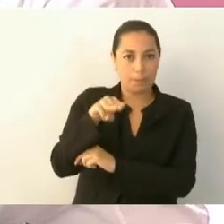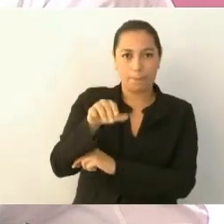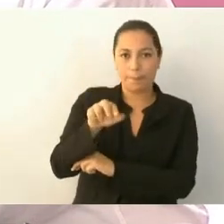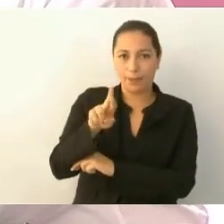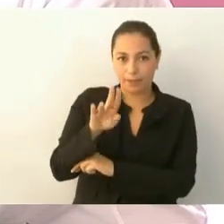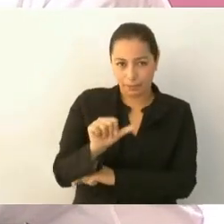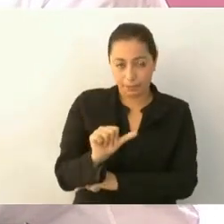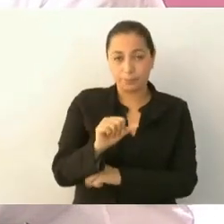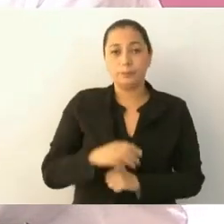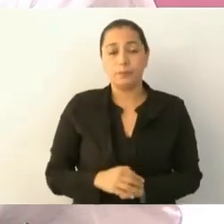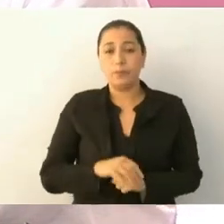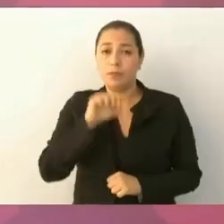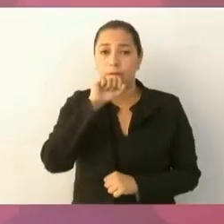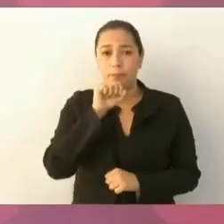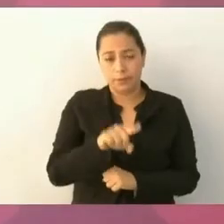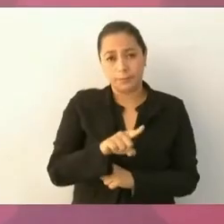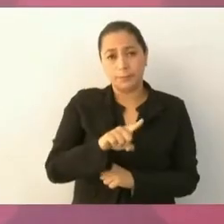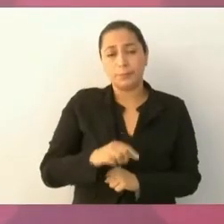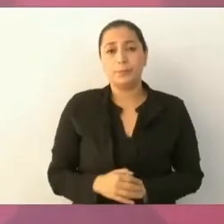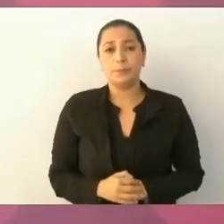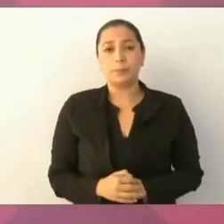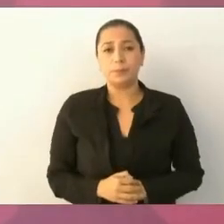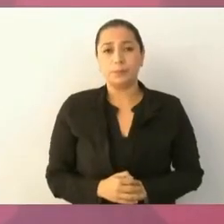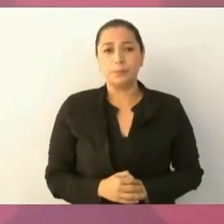y a otros